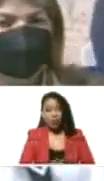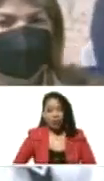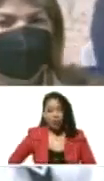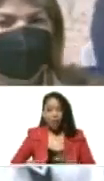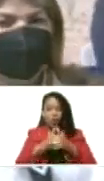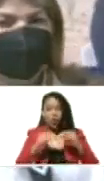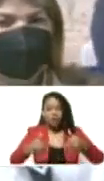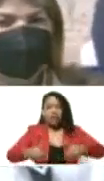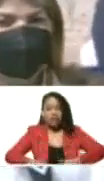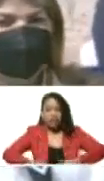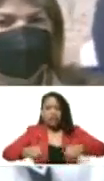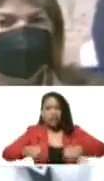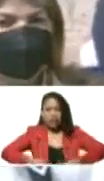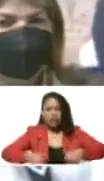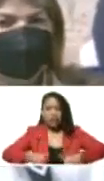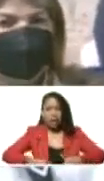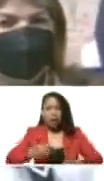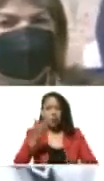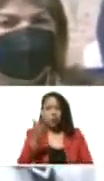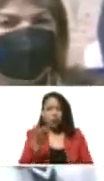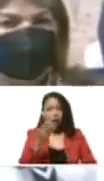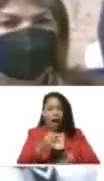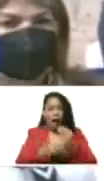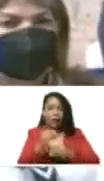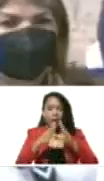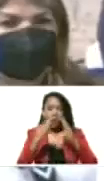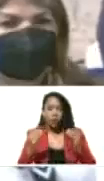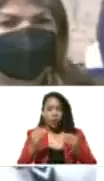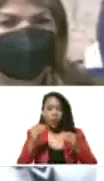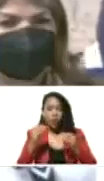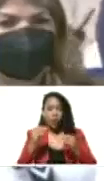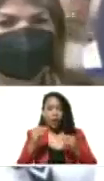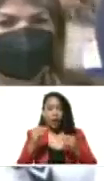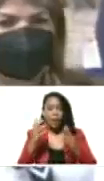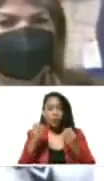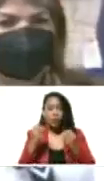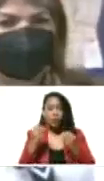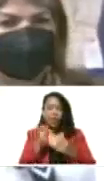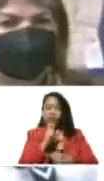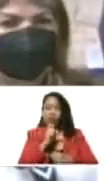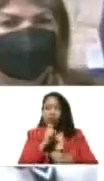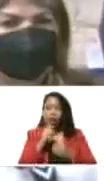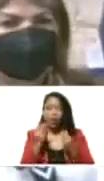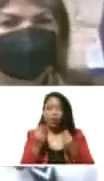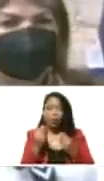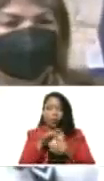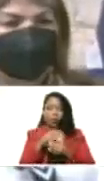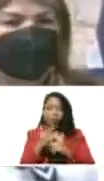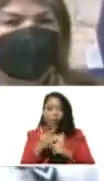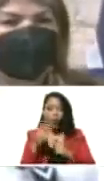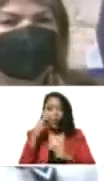el esfuerzo que usted hace. En medio de tanta situación económica, nosotros lo vemos allí trabajando